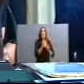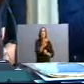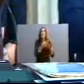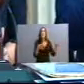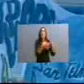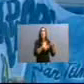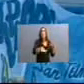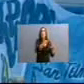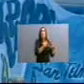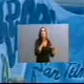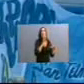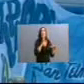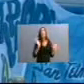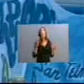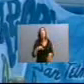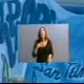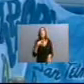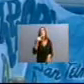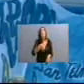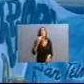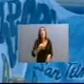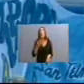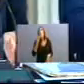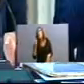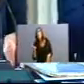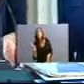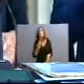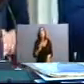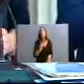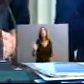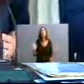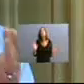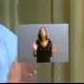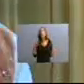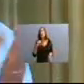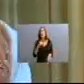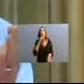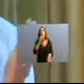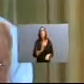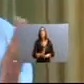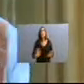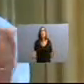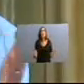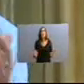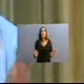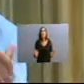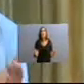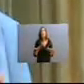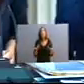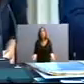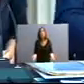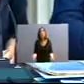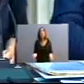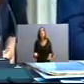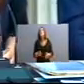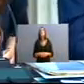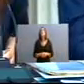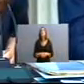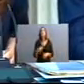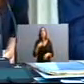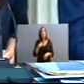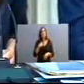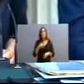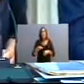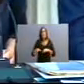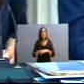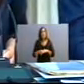letras. Guste o no guste, hay que decirlo con todas las letras. Por eso mi compromiso es